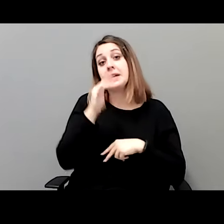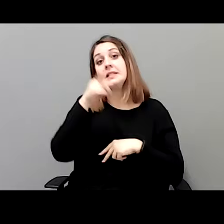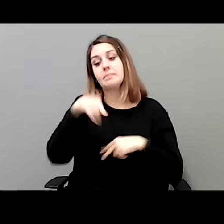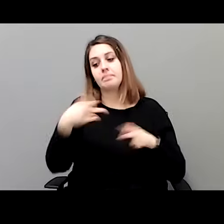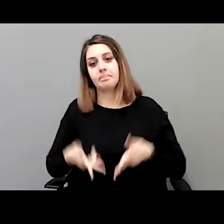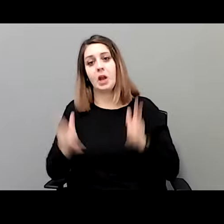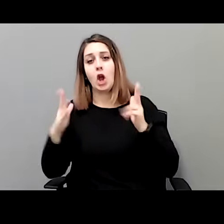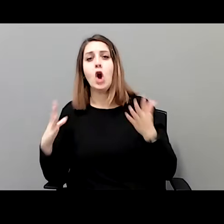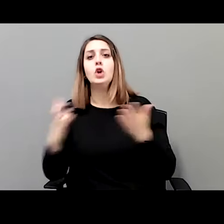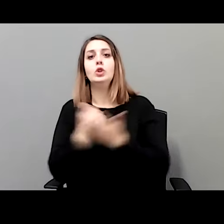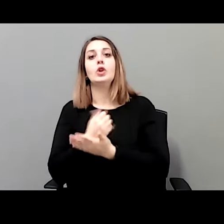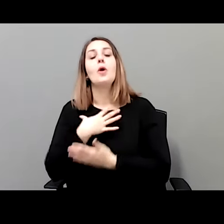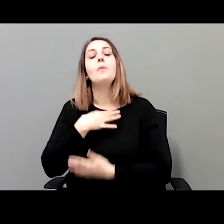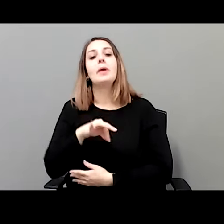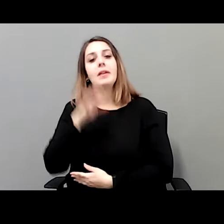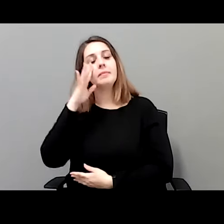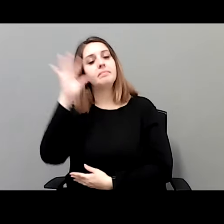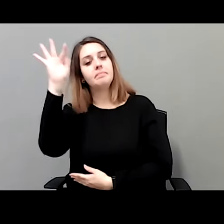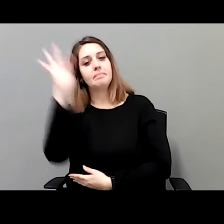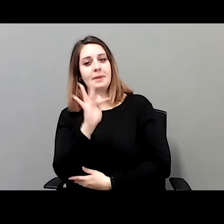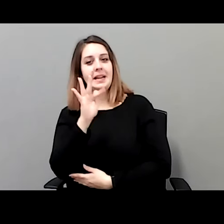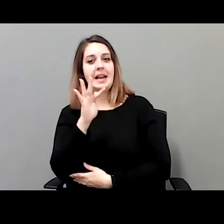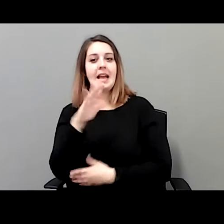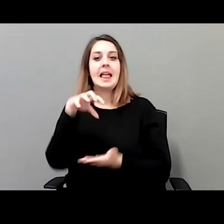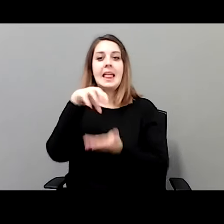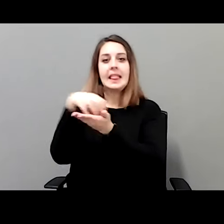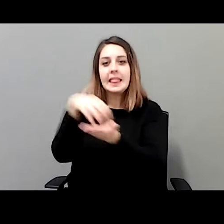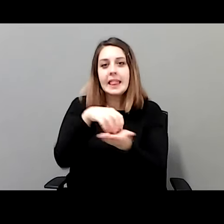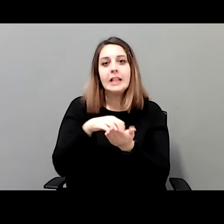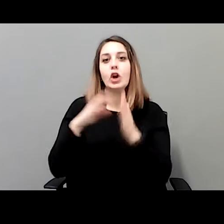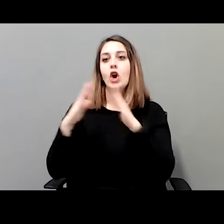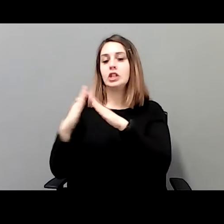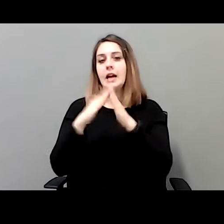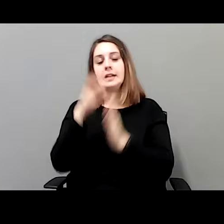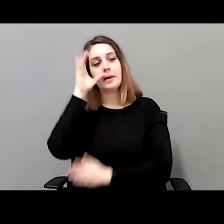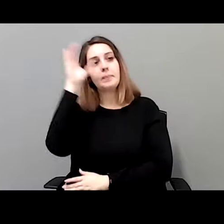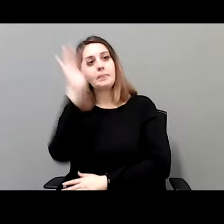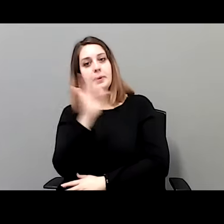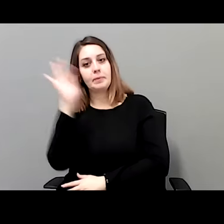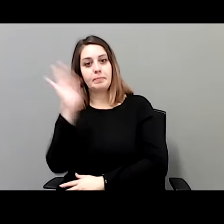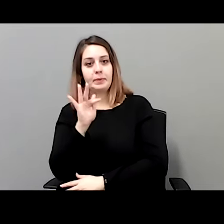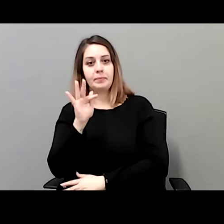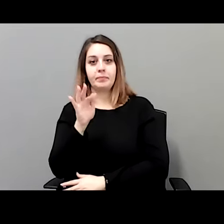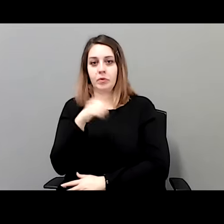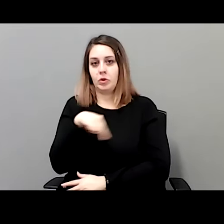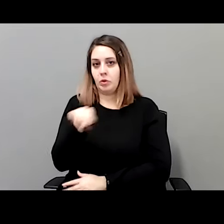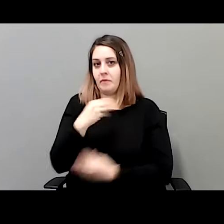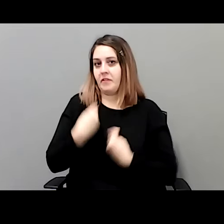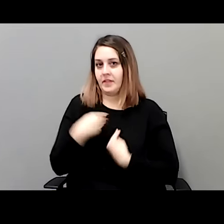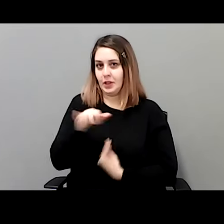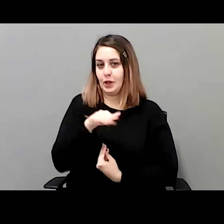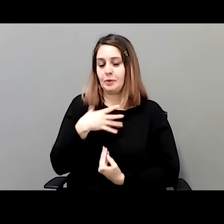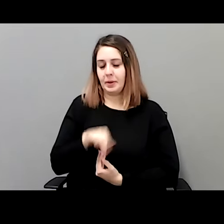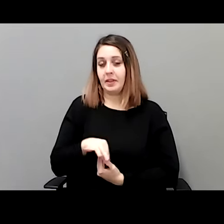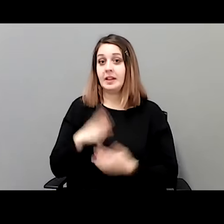todos lo puedan seguir desde sus centros, desde sus casas, allá donde estéis. Este formato,